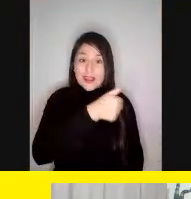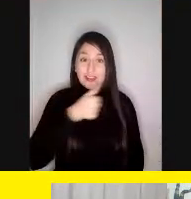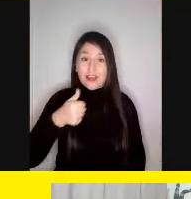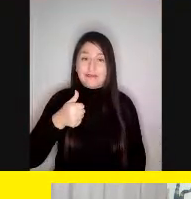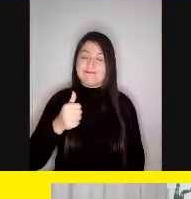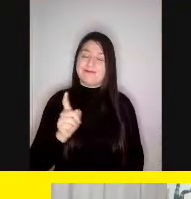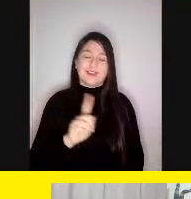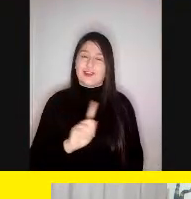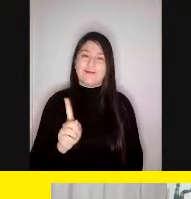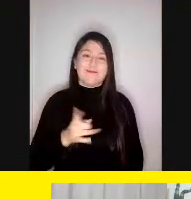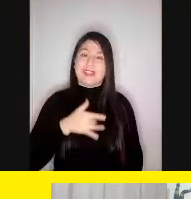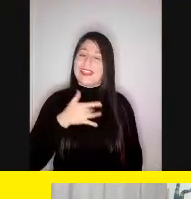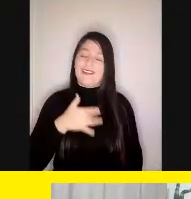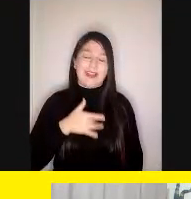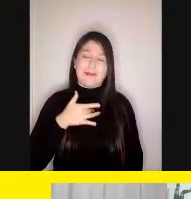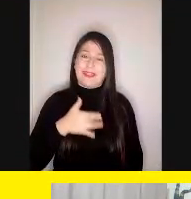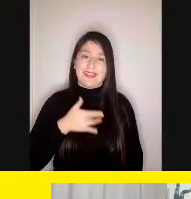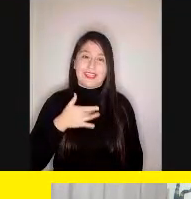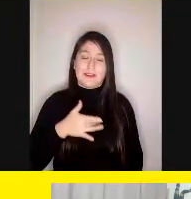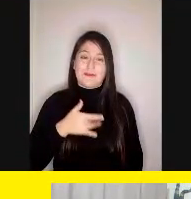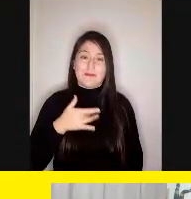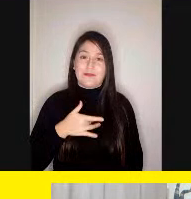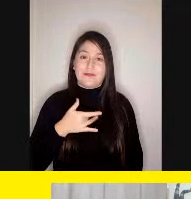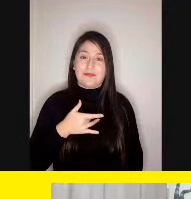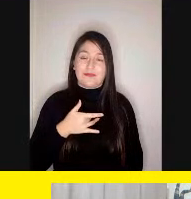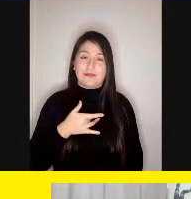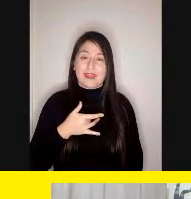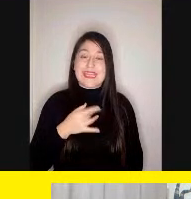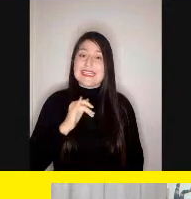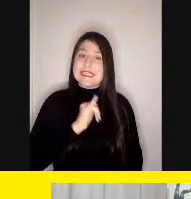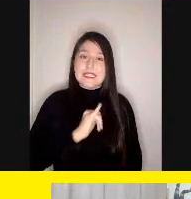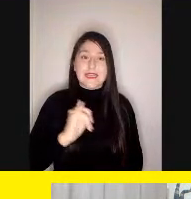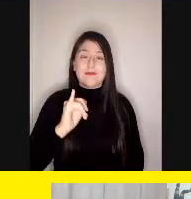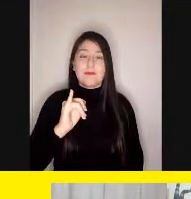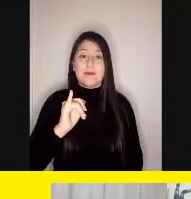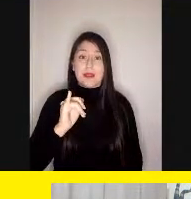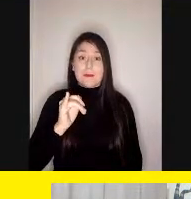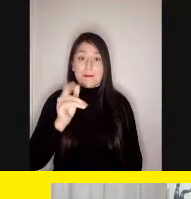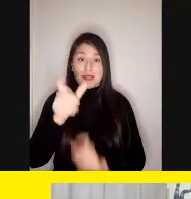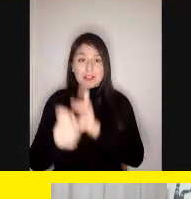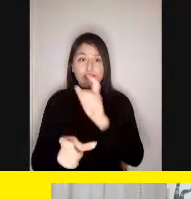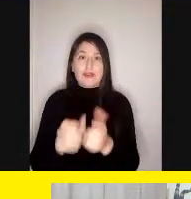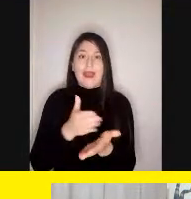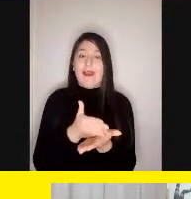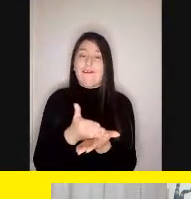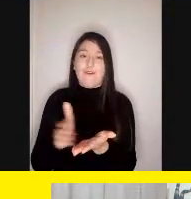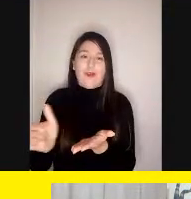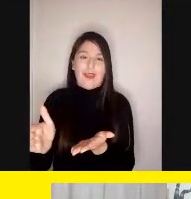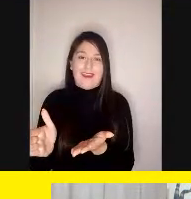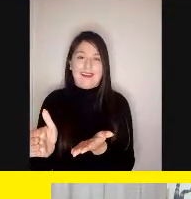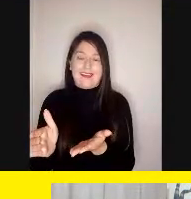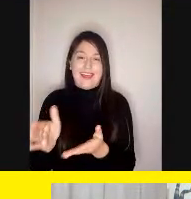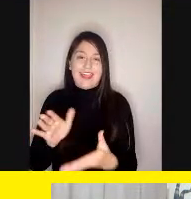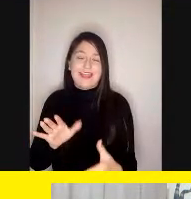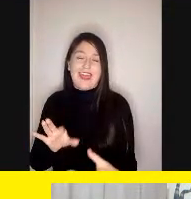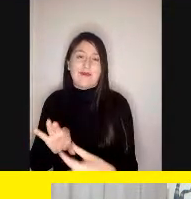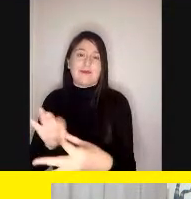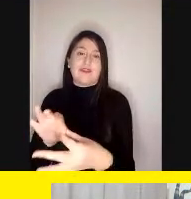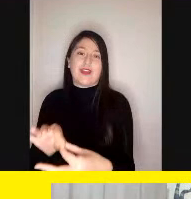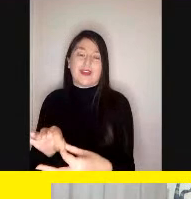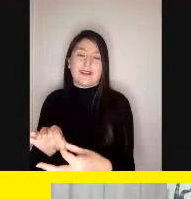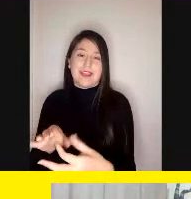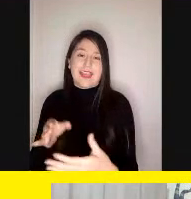lamentablemente. Entonces pienso que siempre hay gente que queda fuera de esos lazos sociales. Y me parece que a partir de